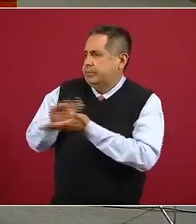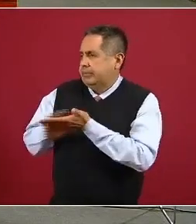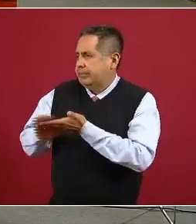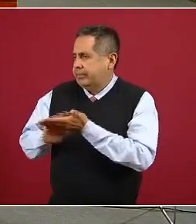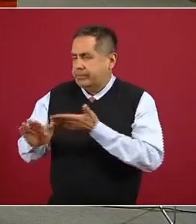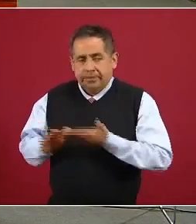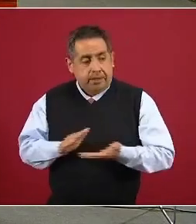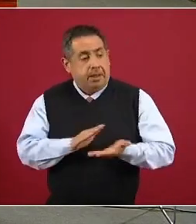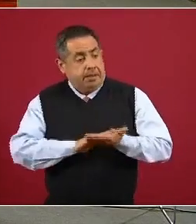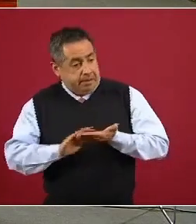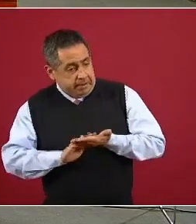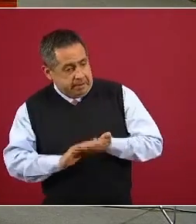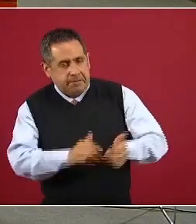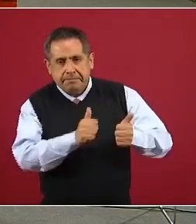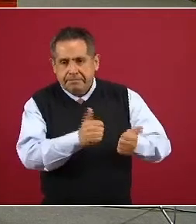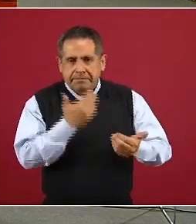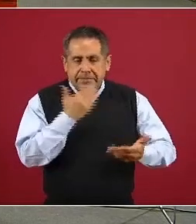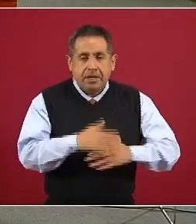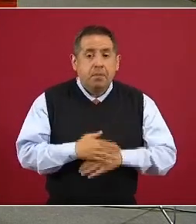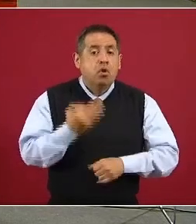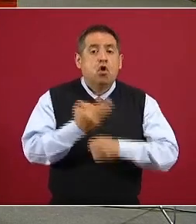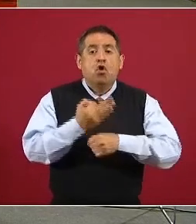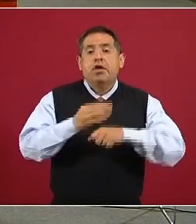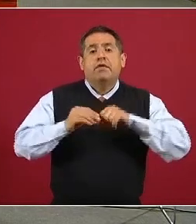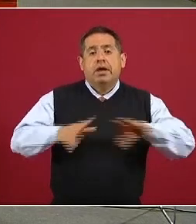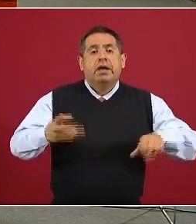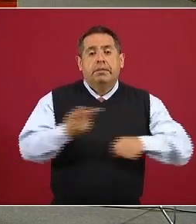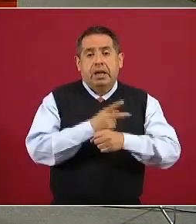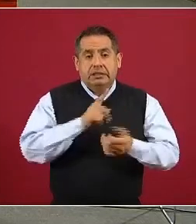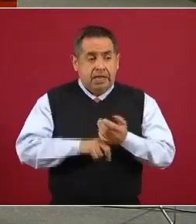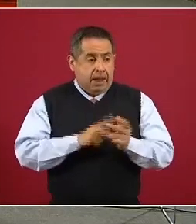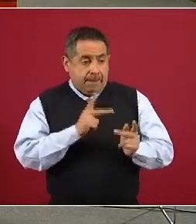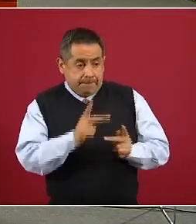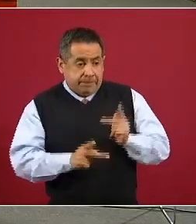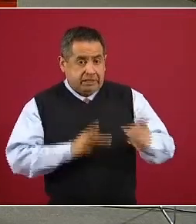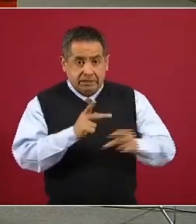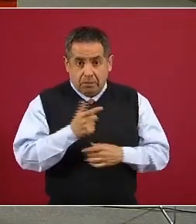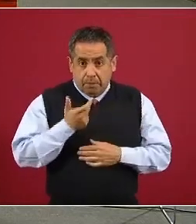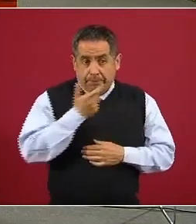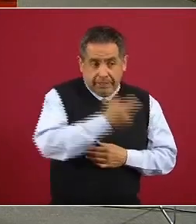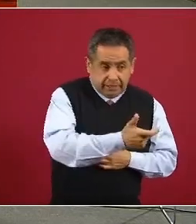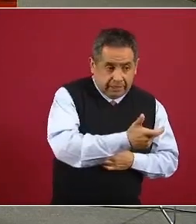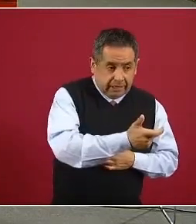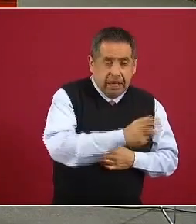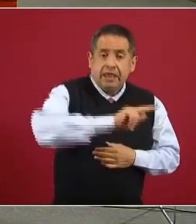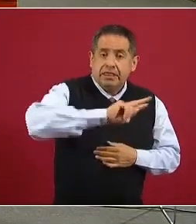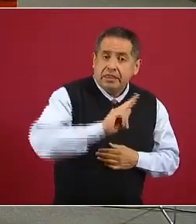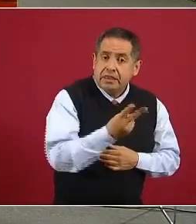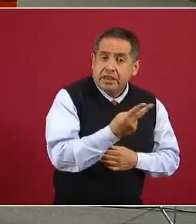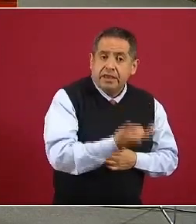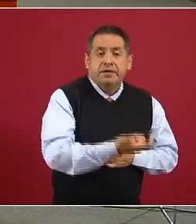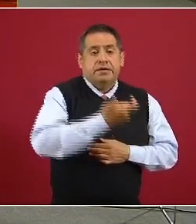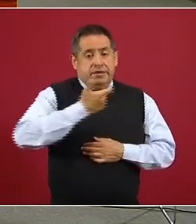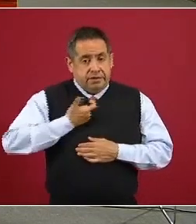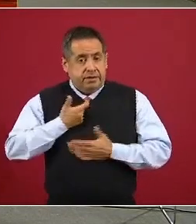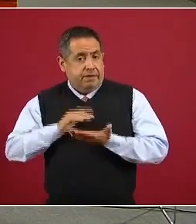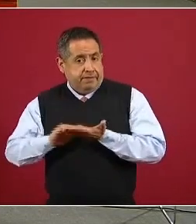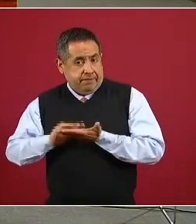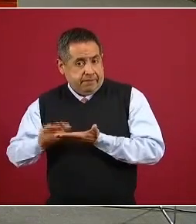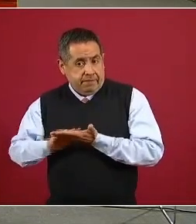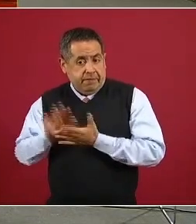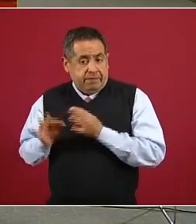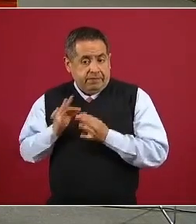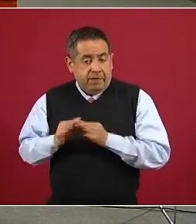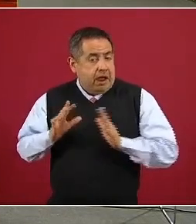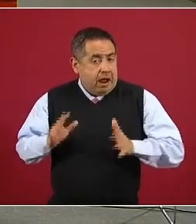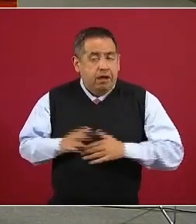que vamos a ir dando información sobre los reembolsos. Estos reembolsos que el gobierno federal hace